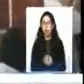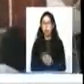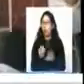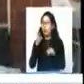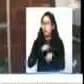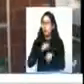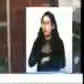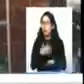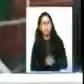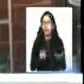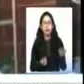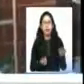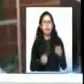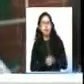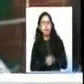por la calle?